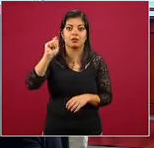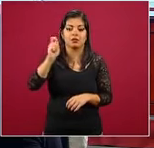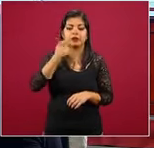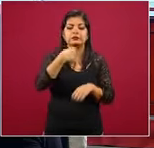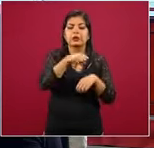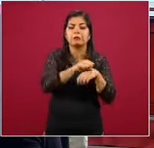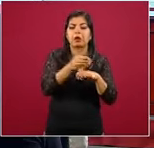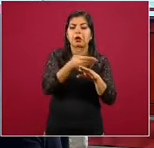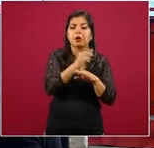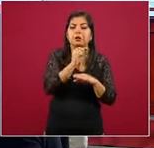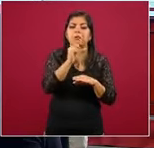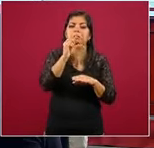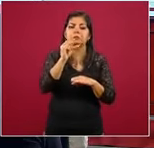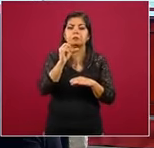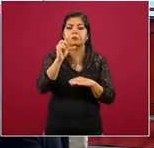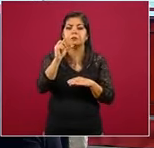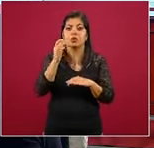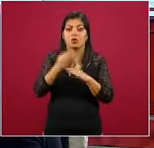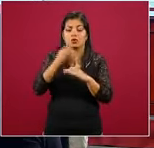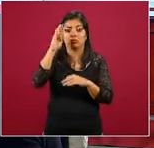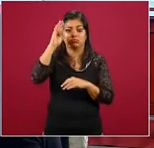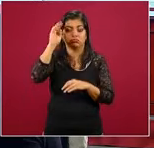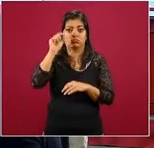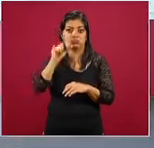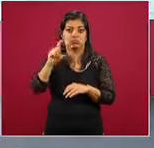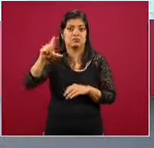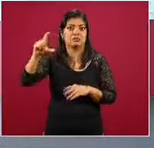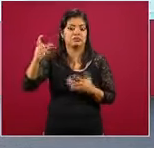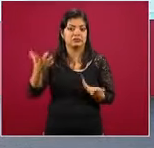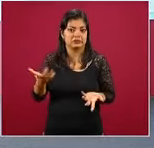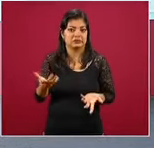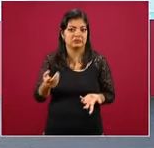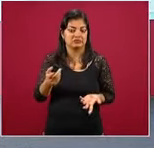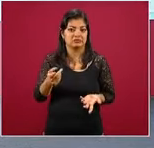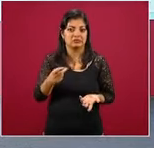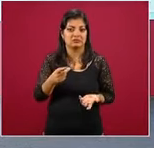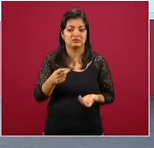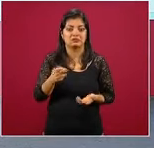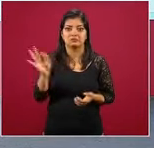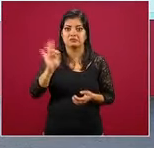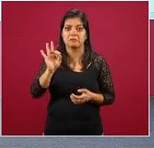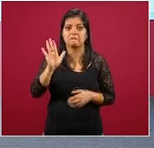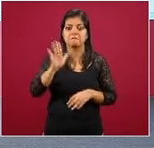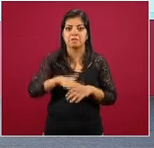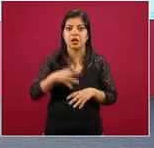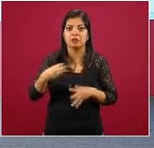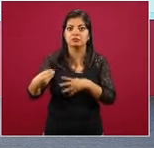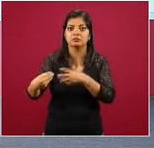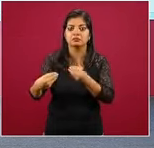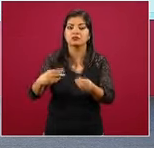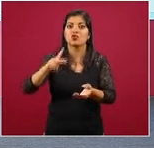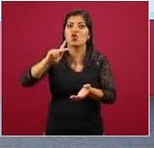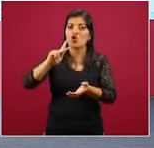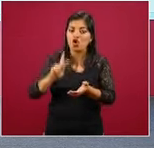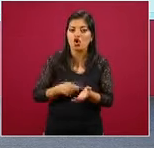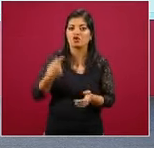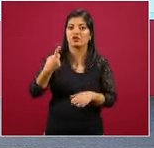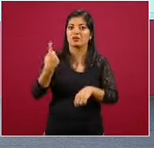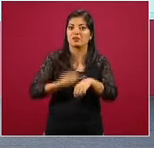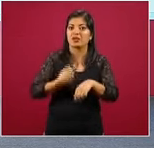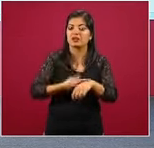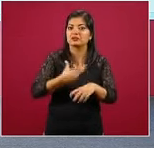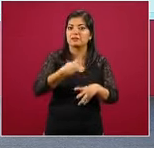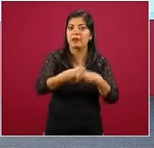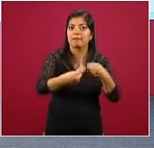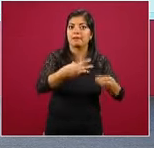semanas anterior, lo cual puede significar lógicamente dispersión, reactivación de la